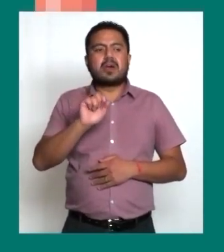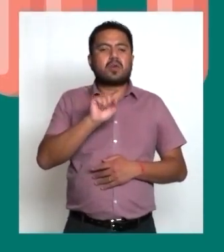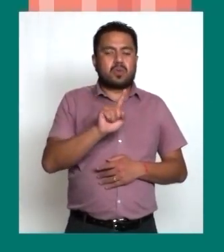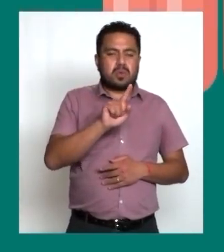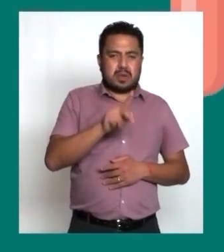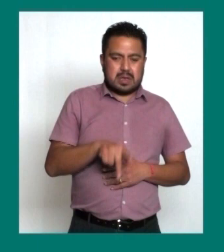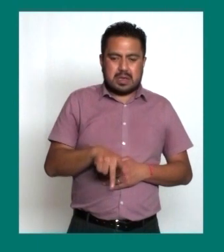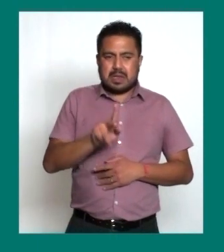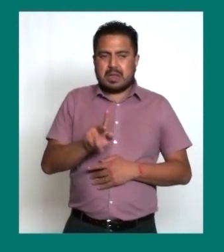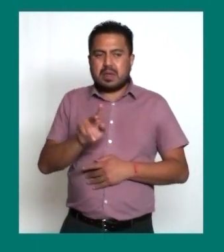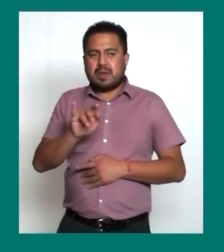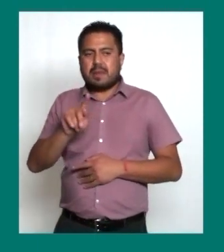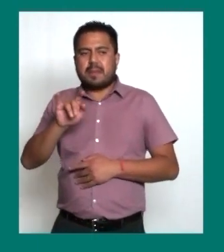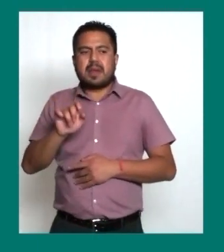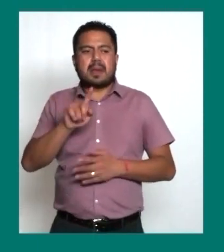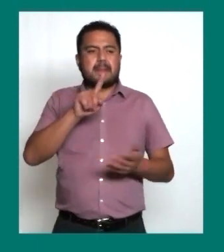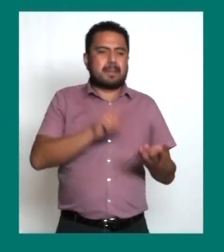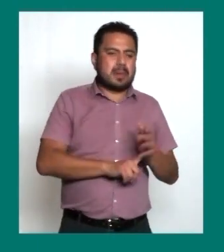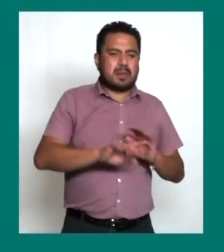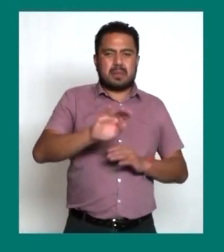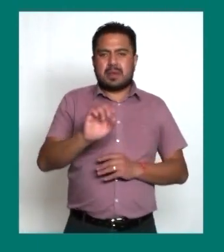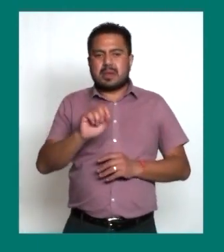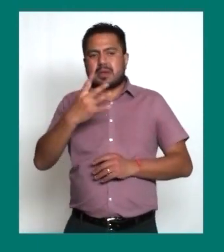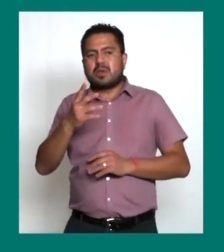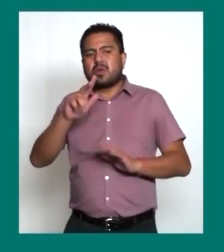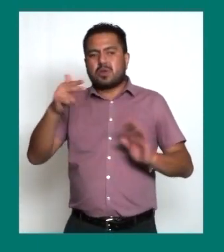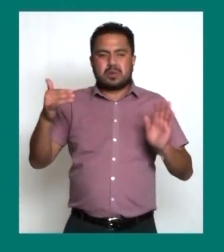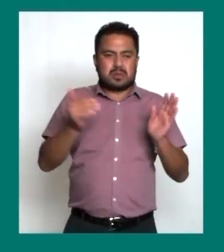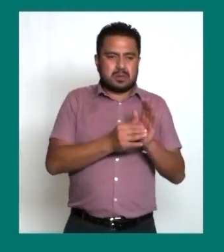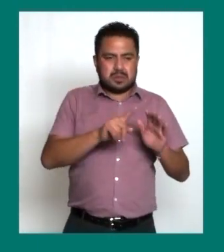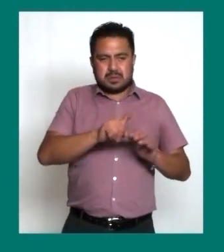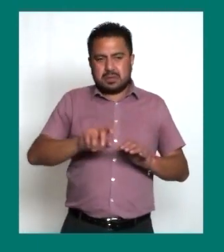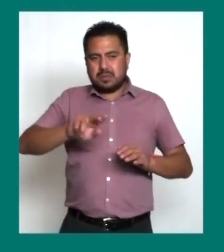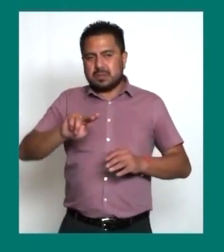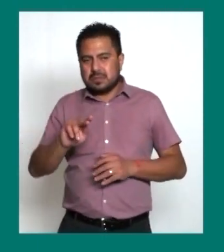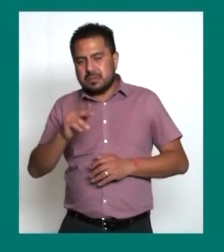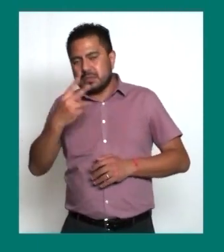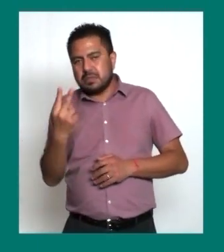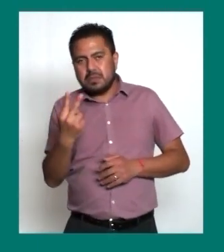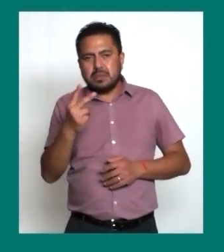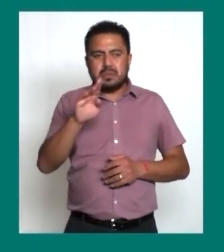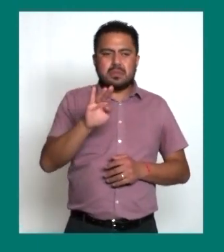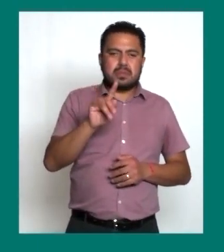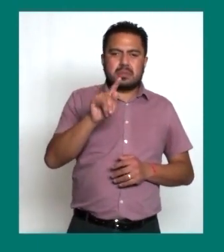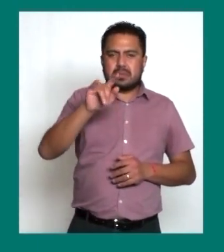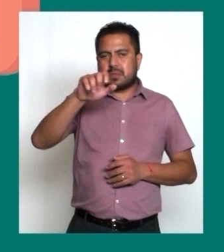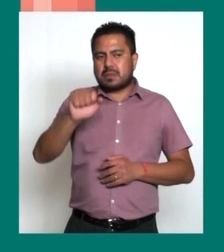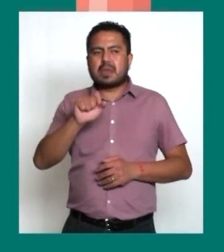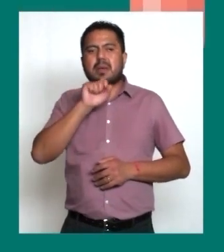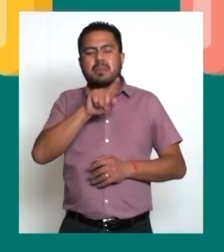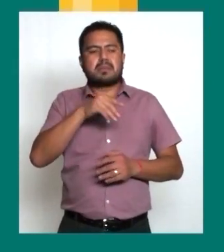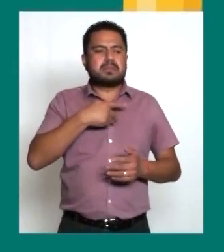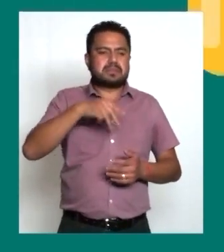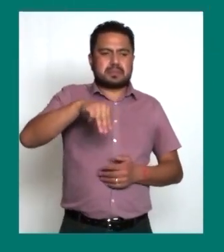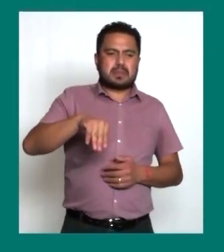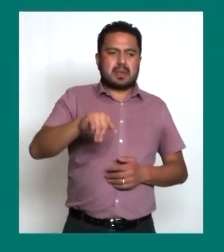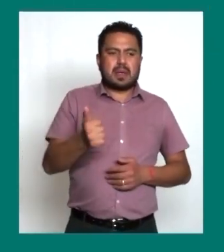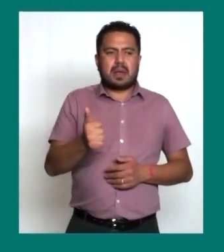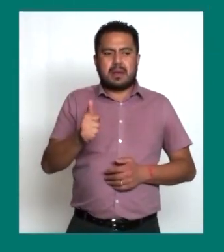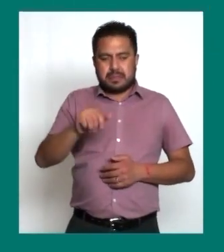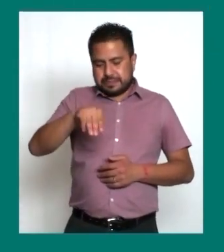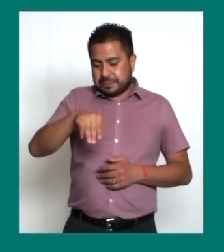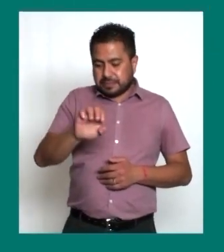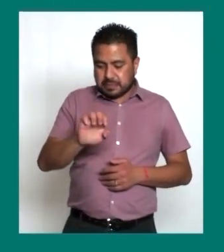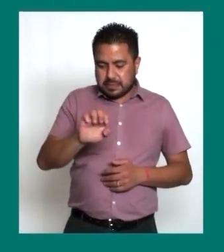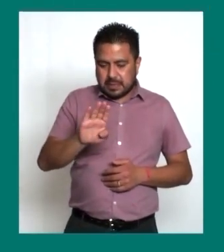El kilobyte son 1024 bytes, o sea, 8192 bits. También existe el megabyte,